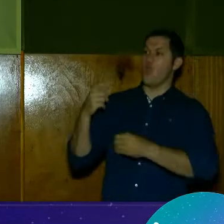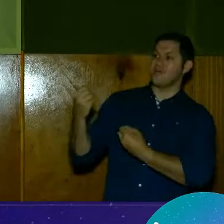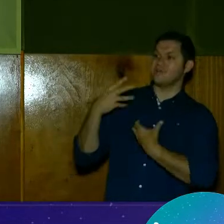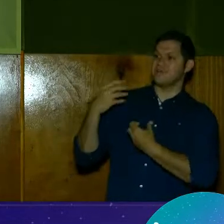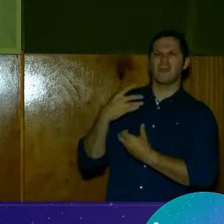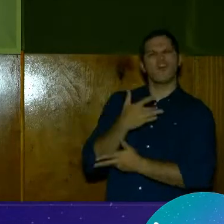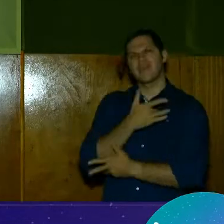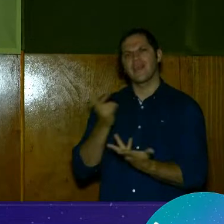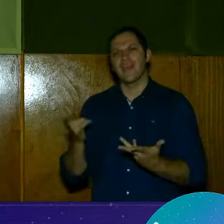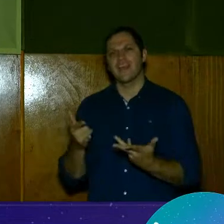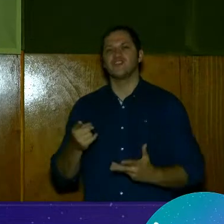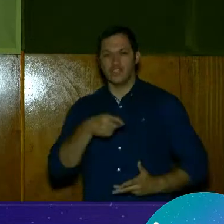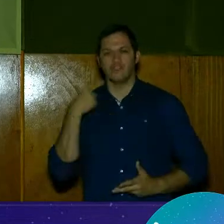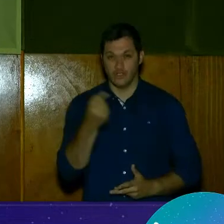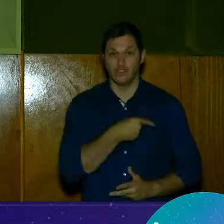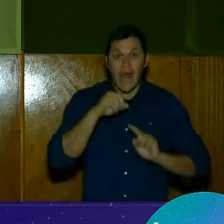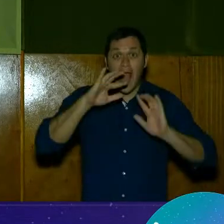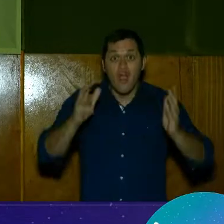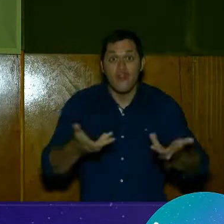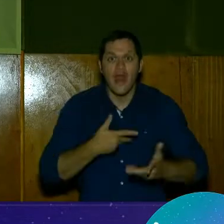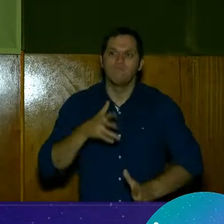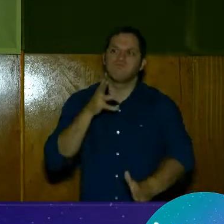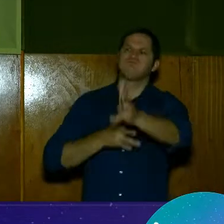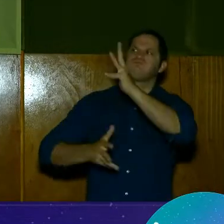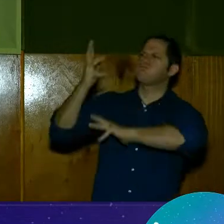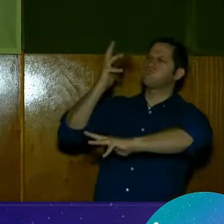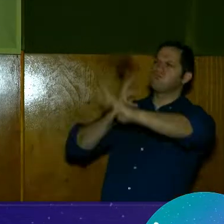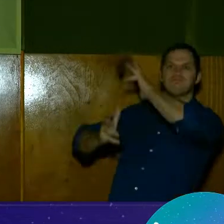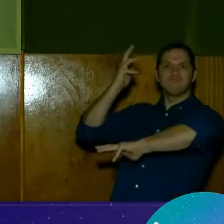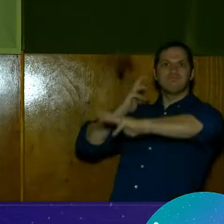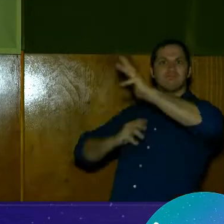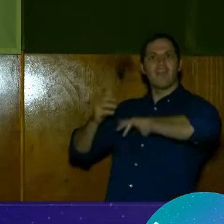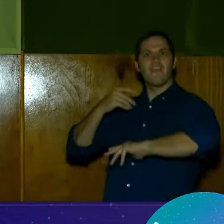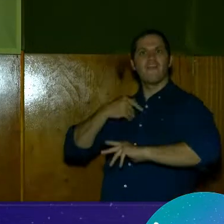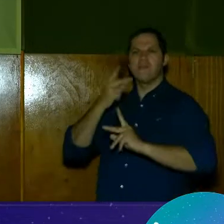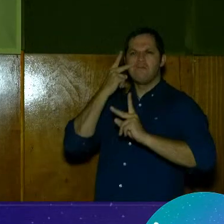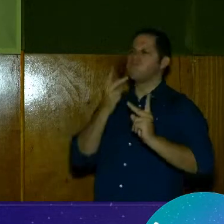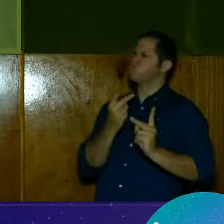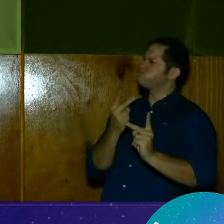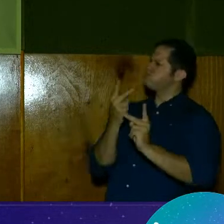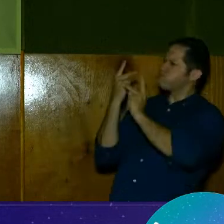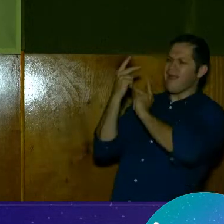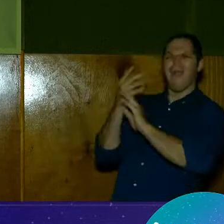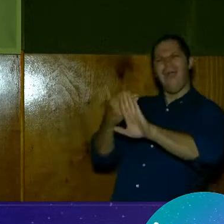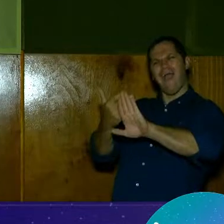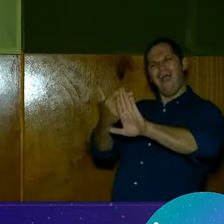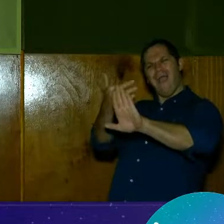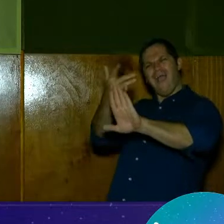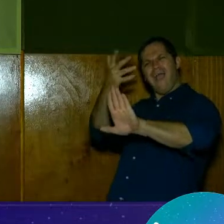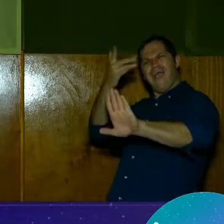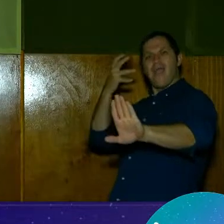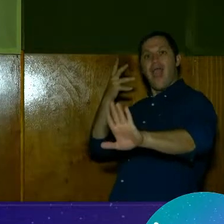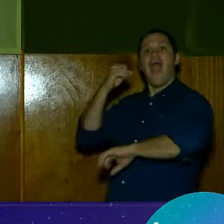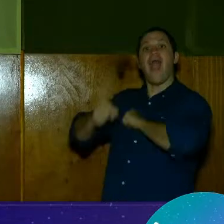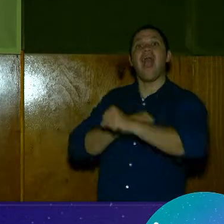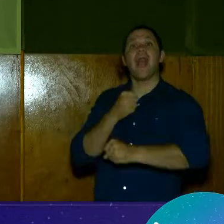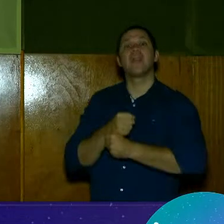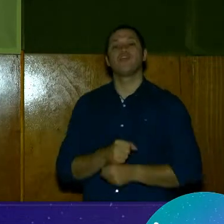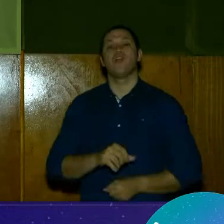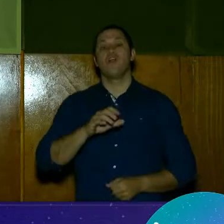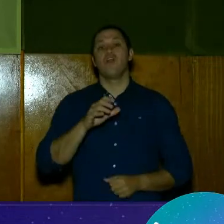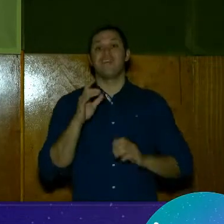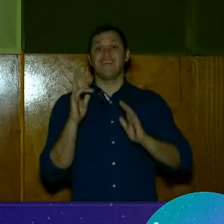están esas otras mujeres en la historia quienes fueron que nos enseñaron vamos